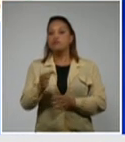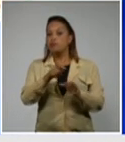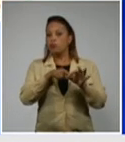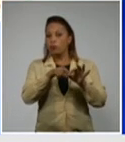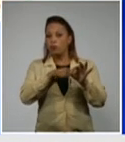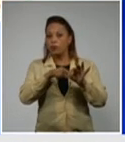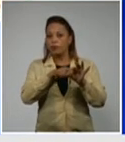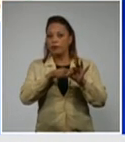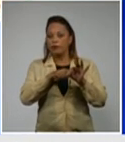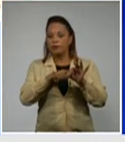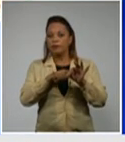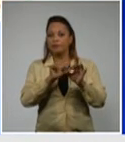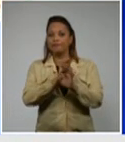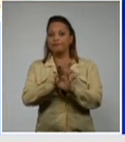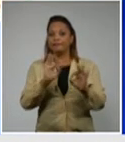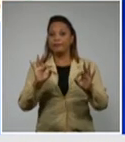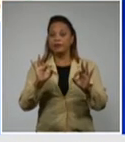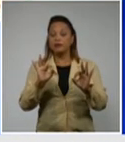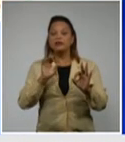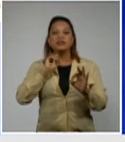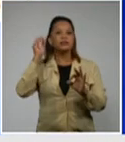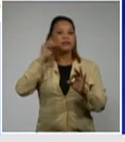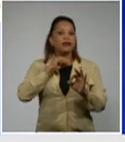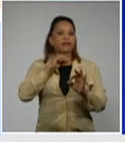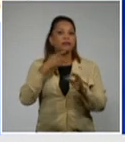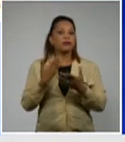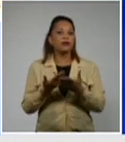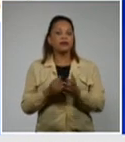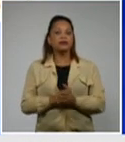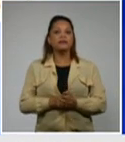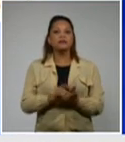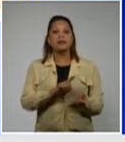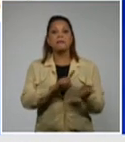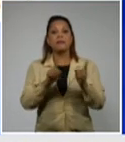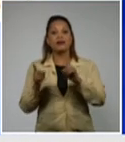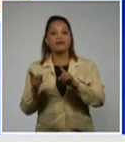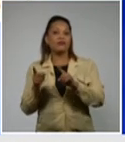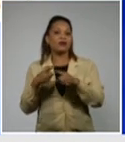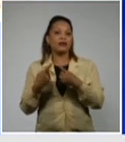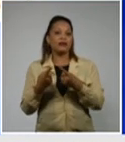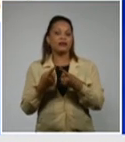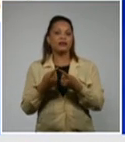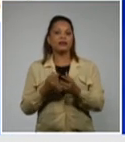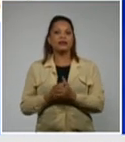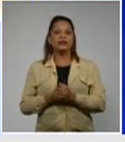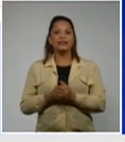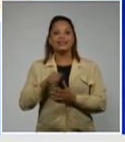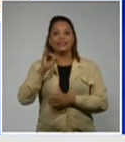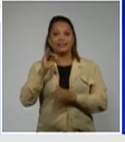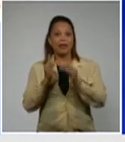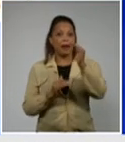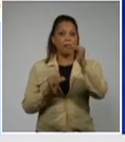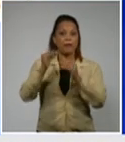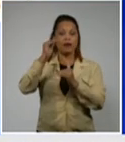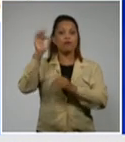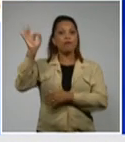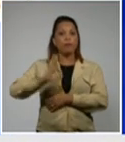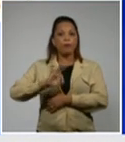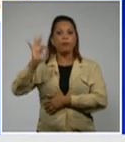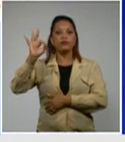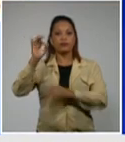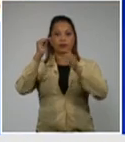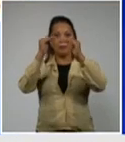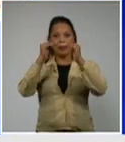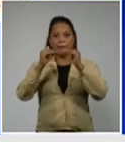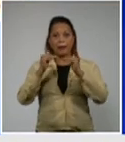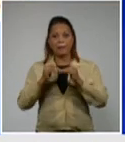Juventud, que como sabemos pasó a estar entre la fila de los 6 con mayores tasas, en la posición número 6,